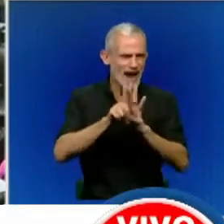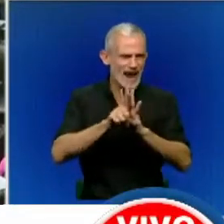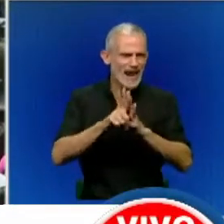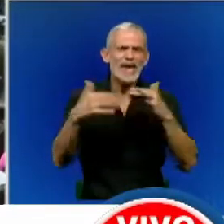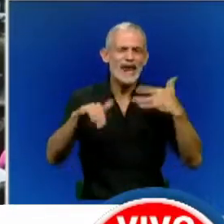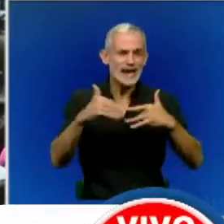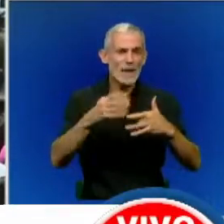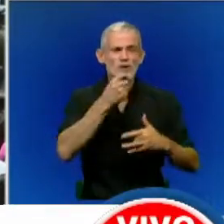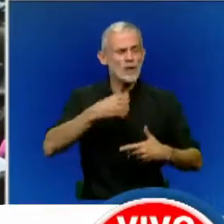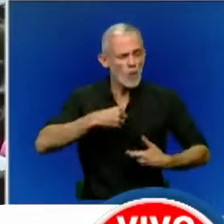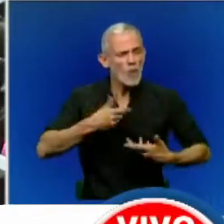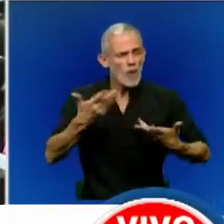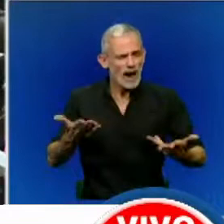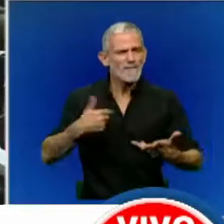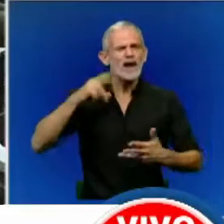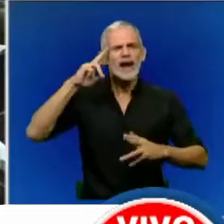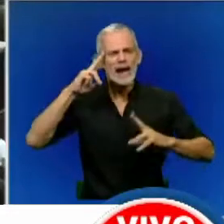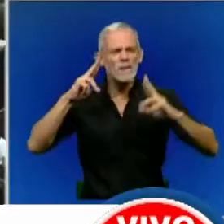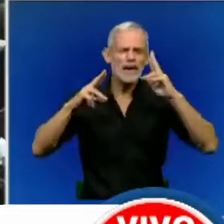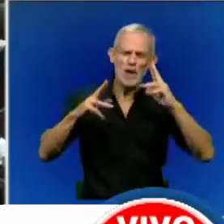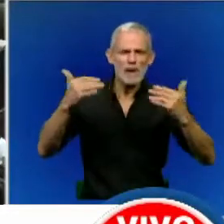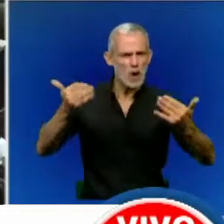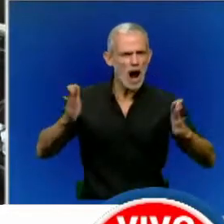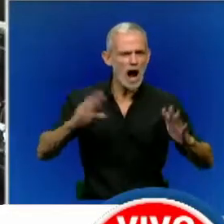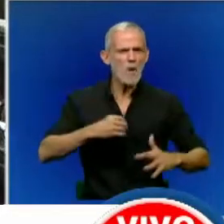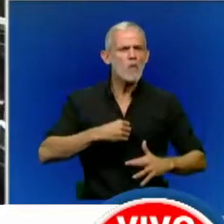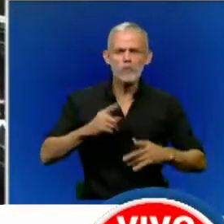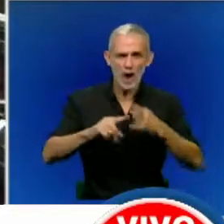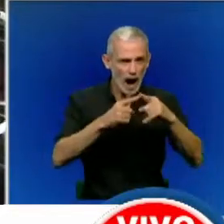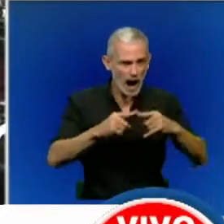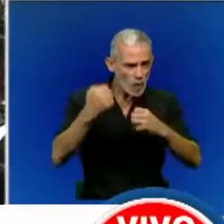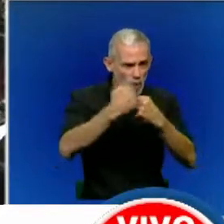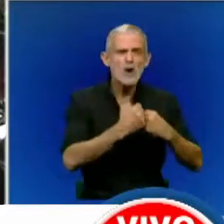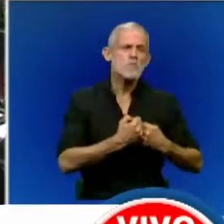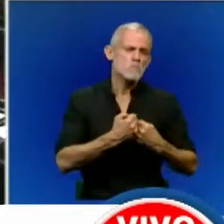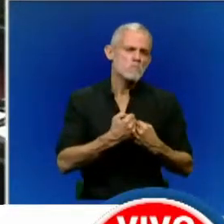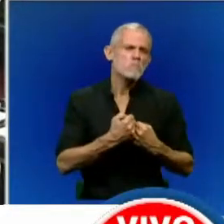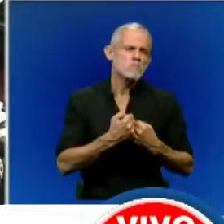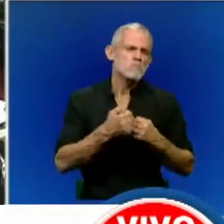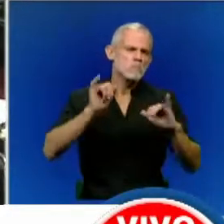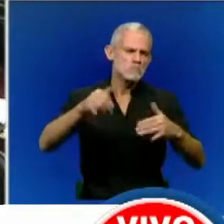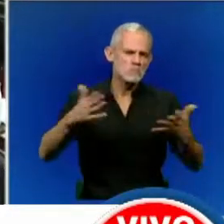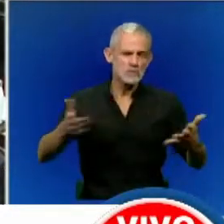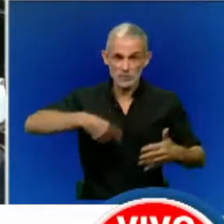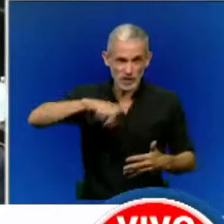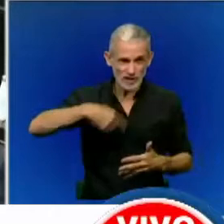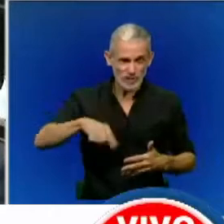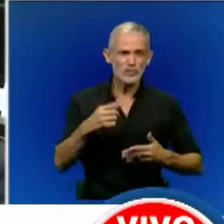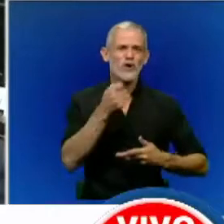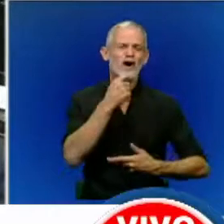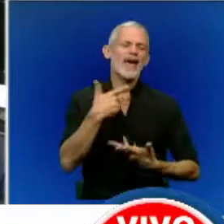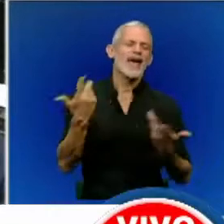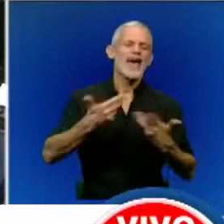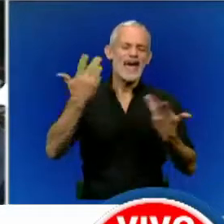cuando hay buena fe, cuando hay respeto, cuando hay vocación de consenso. Entonces, que nos sirva de